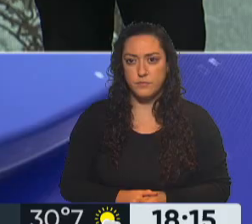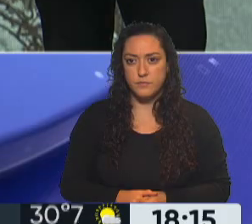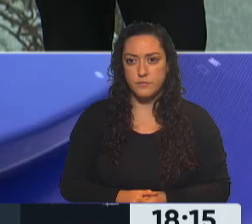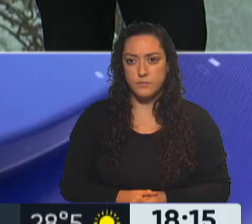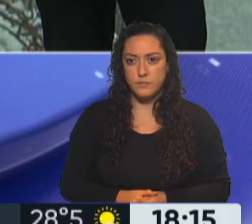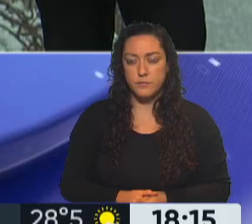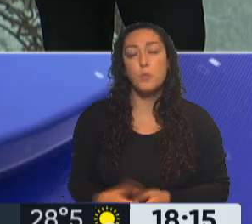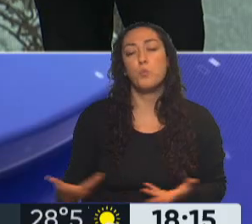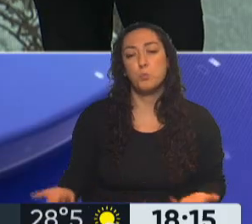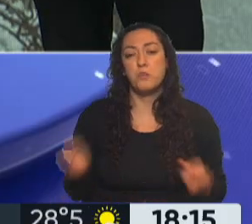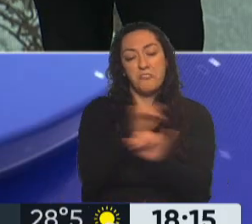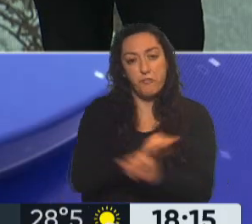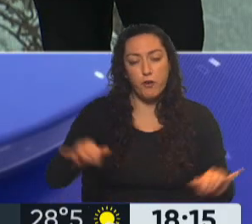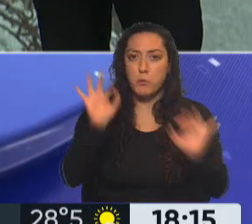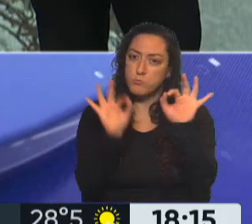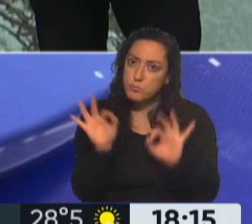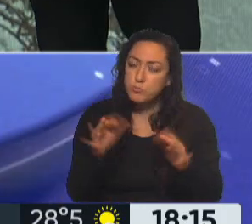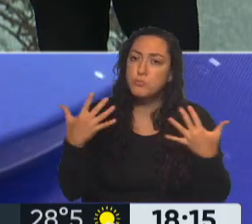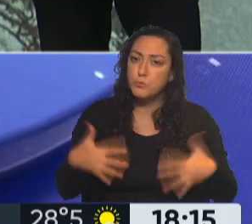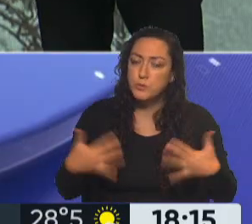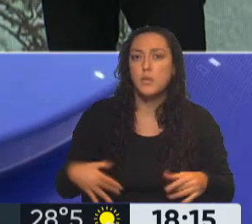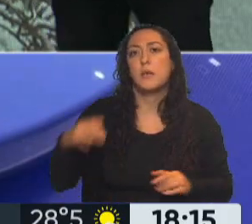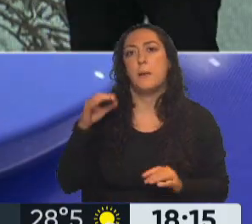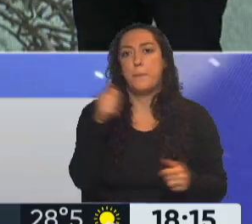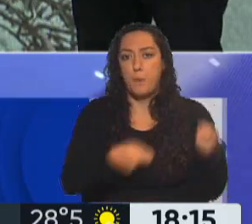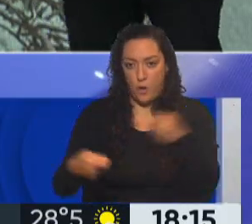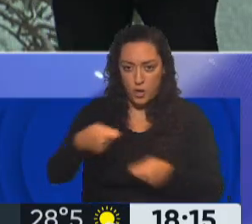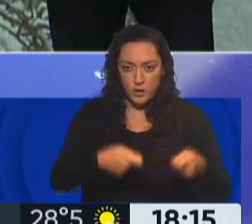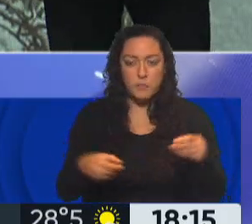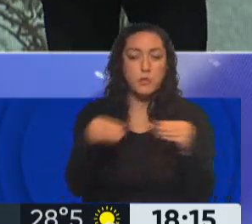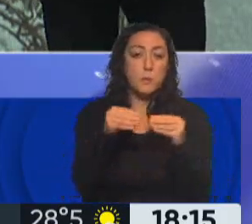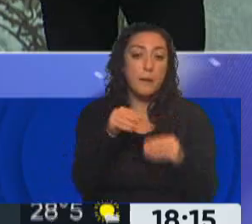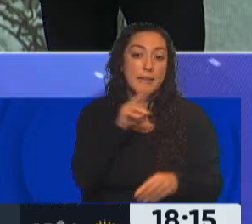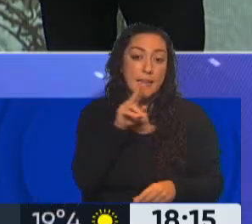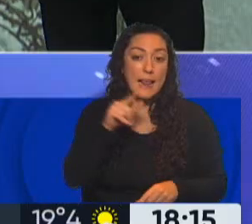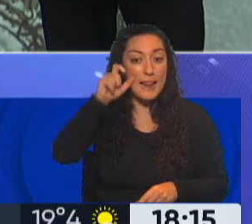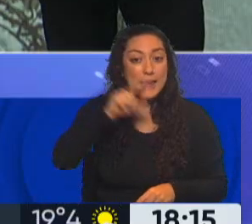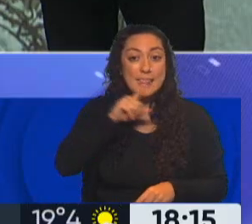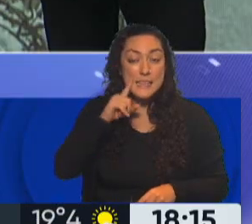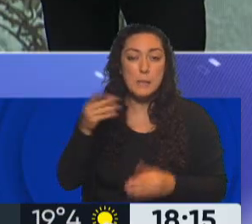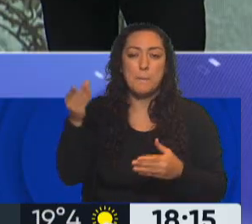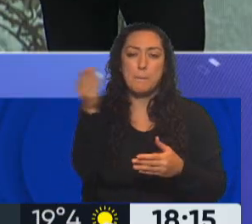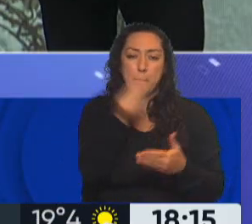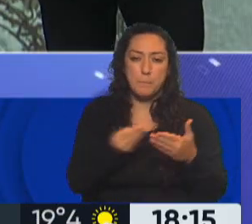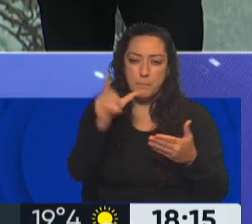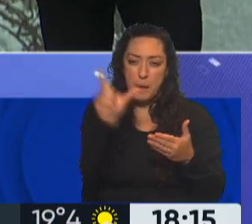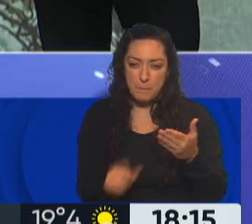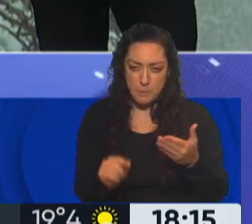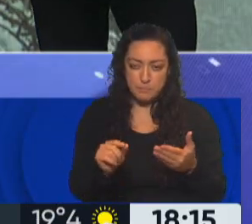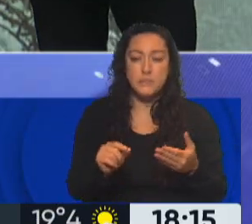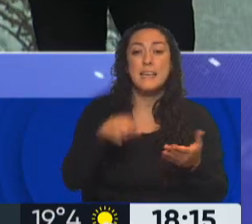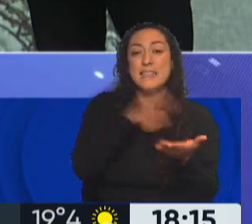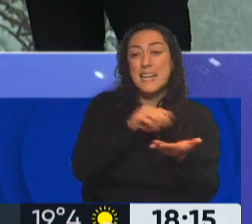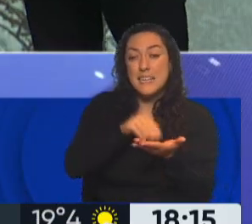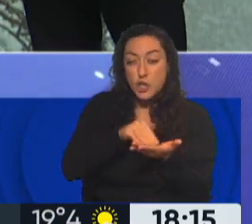Para sumar este detallado informe a toda esta explicación, vamos a ver ahora con Leti un mapa de la región, sobre todo de los territorios que